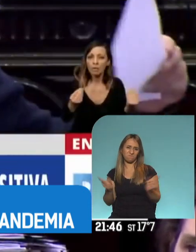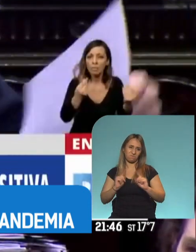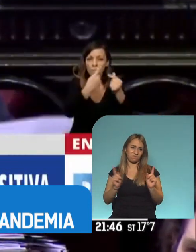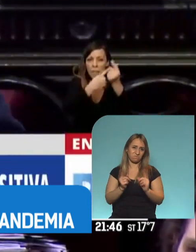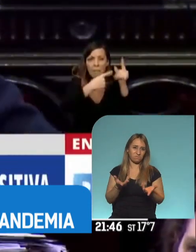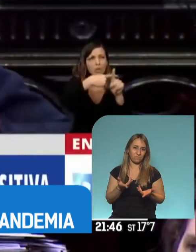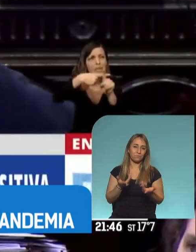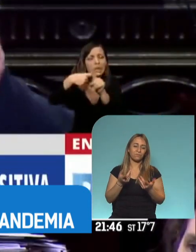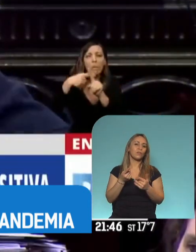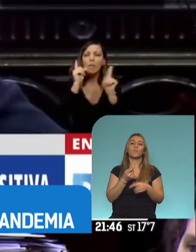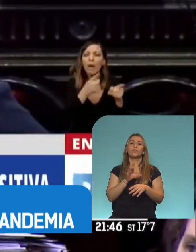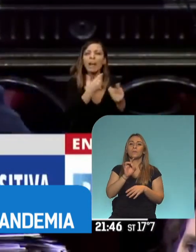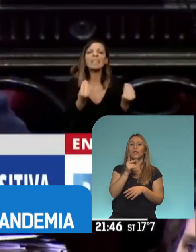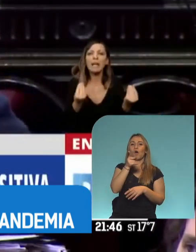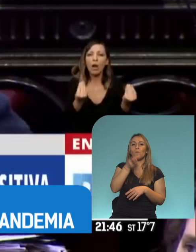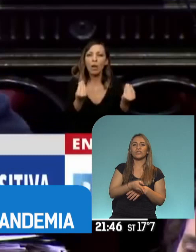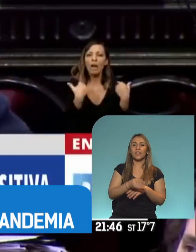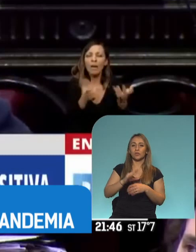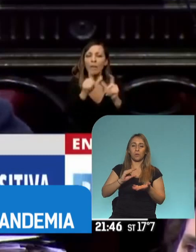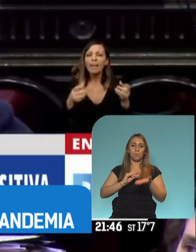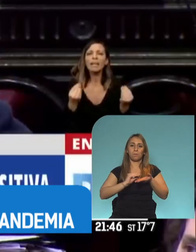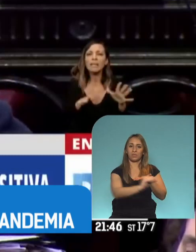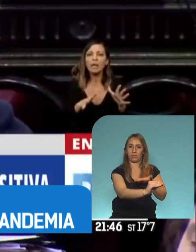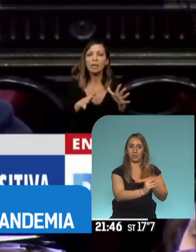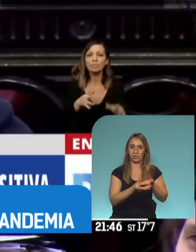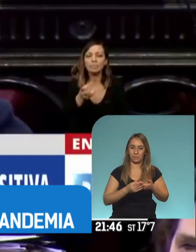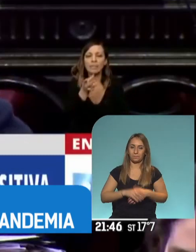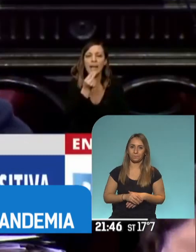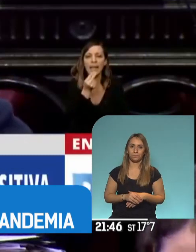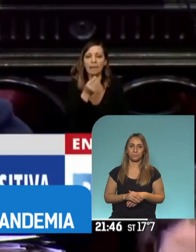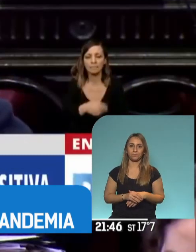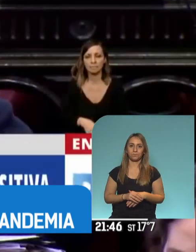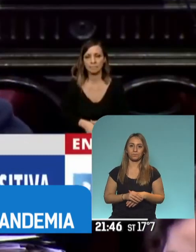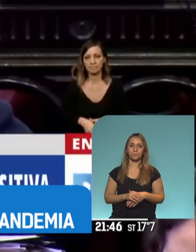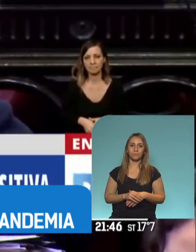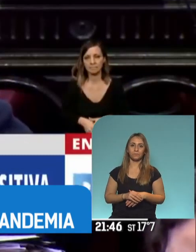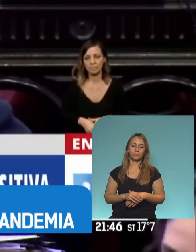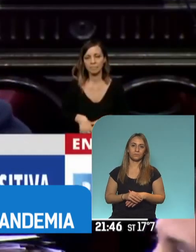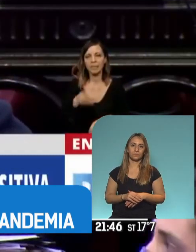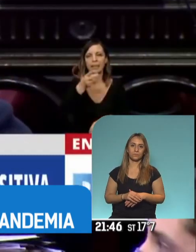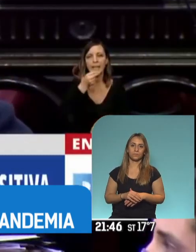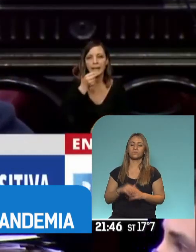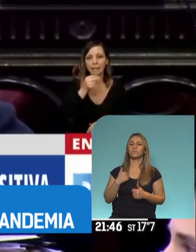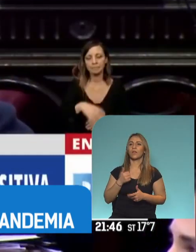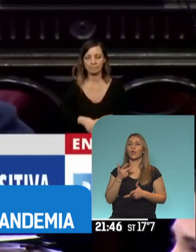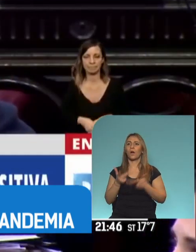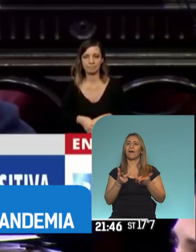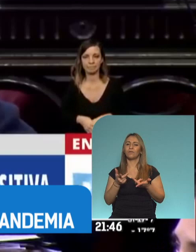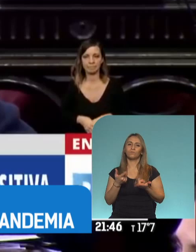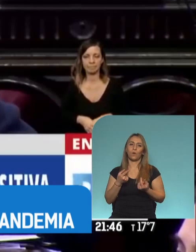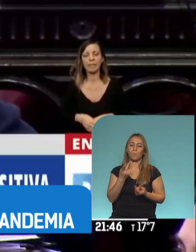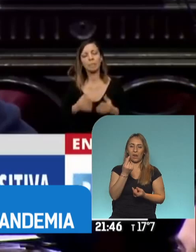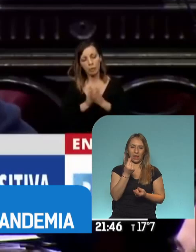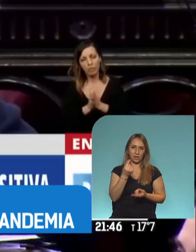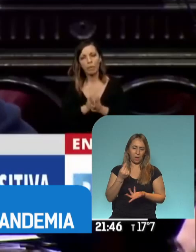del 2%. O sea, no estamos hablando de un monto que diga, bueno, corremos